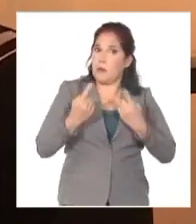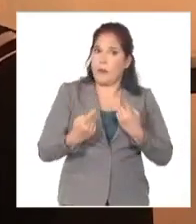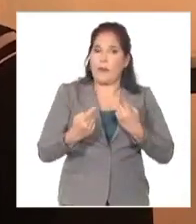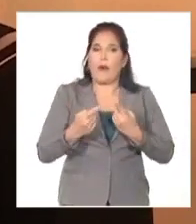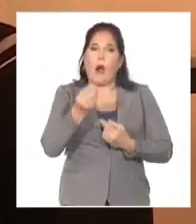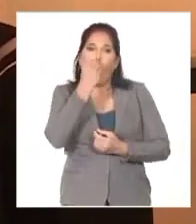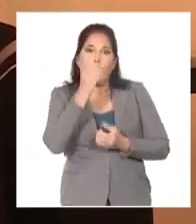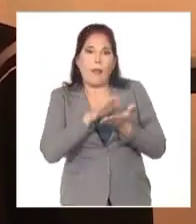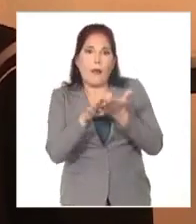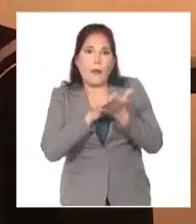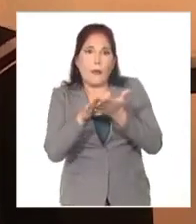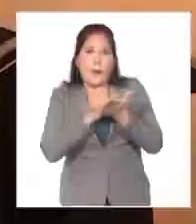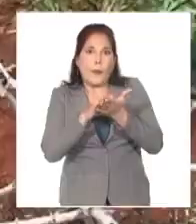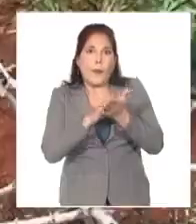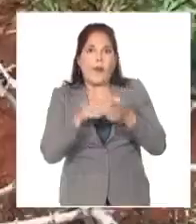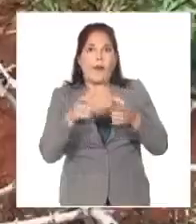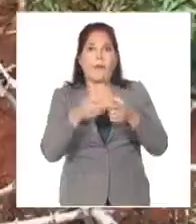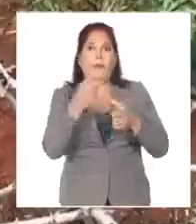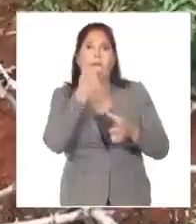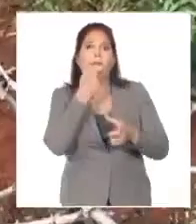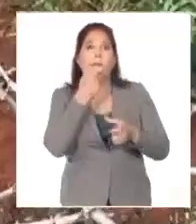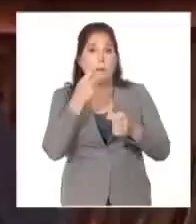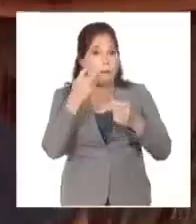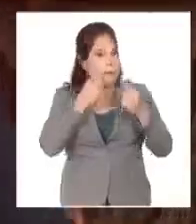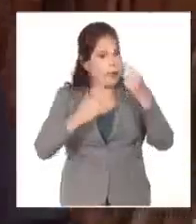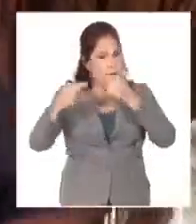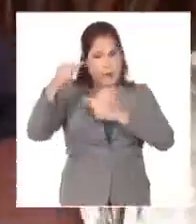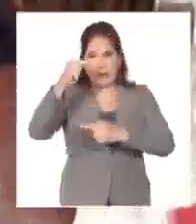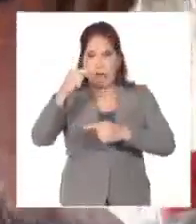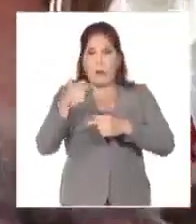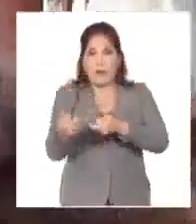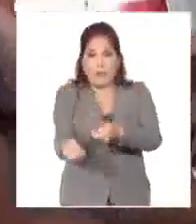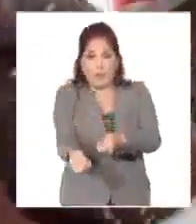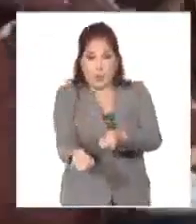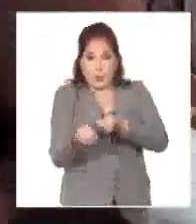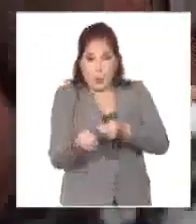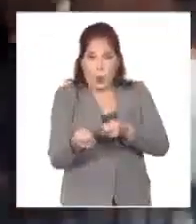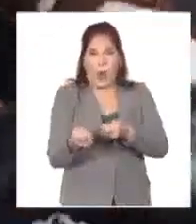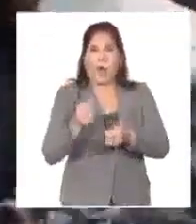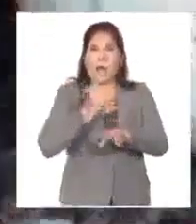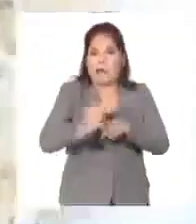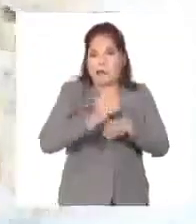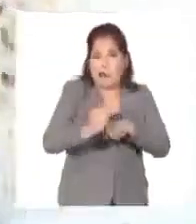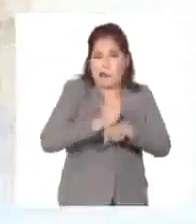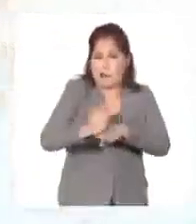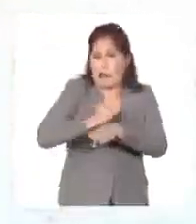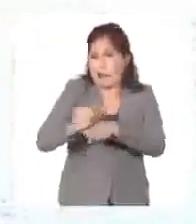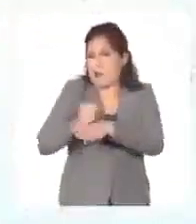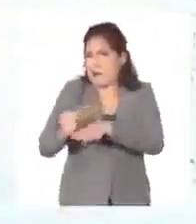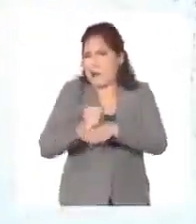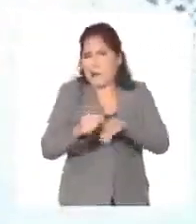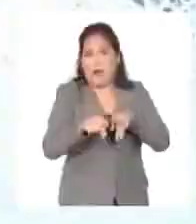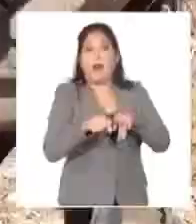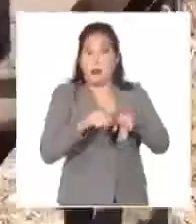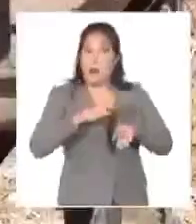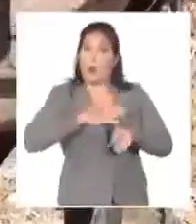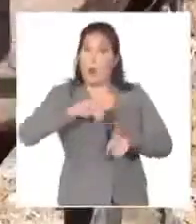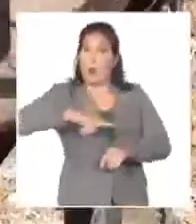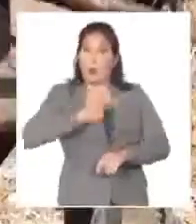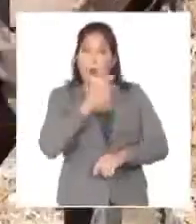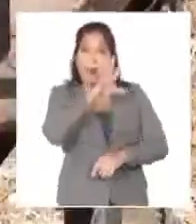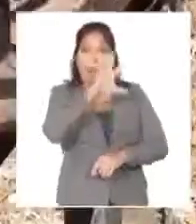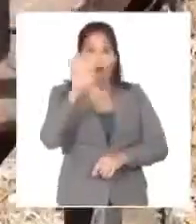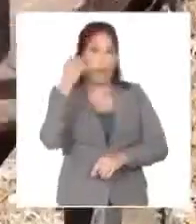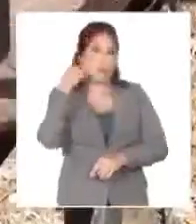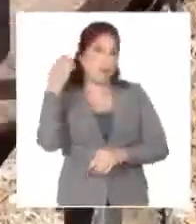nuestras tropas en los campos de batalla. Sobre la vigencia que tiene en familias y provincias cubanas, una cultura de más de